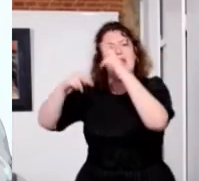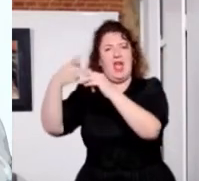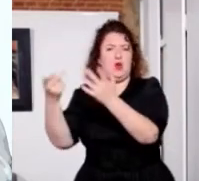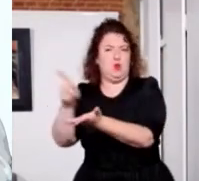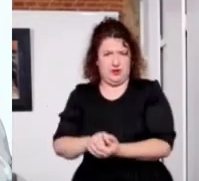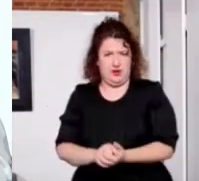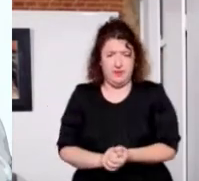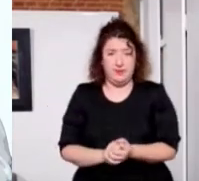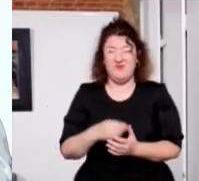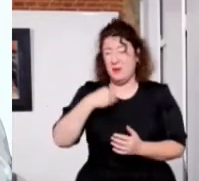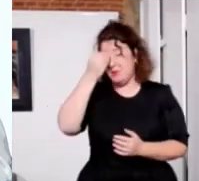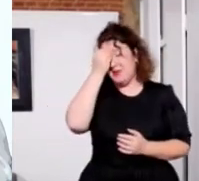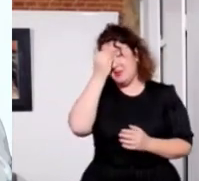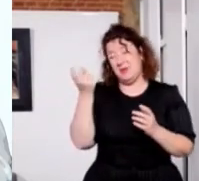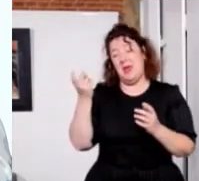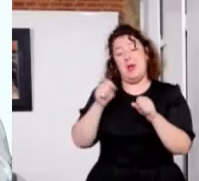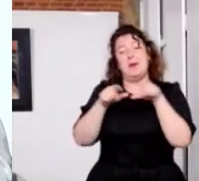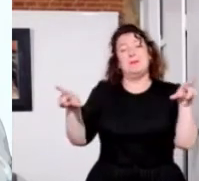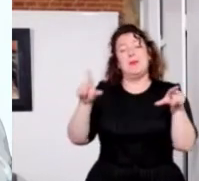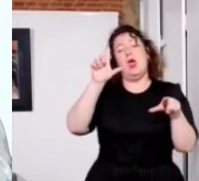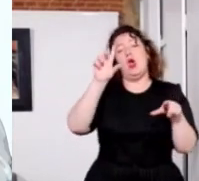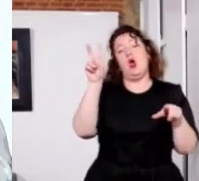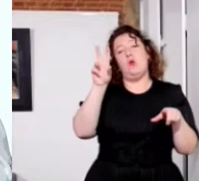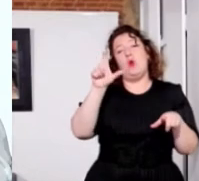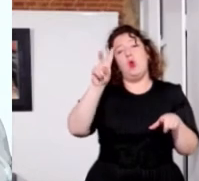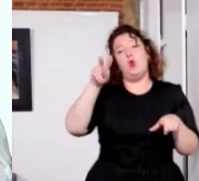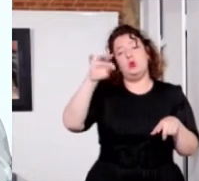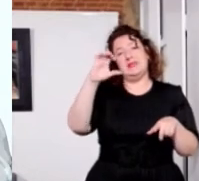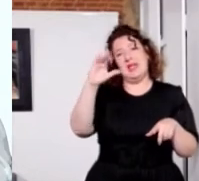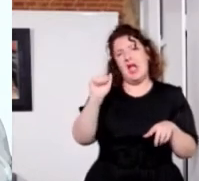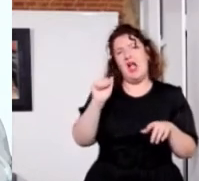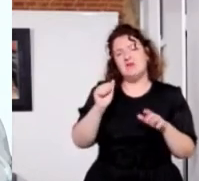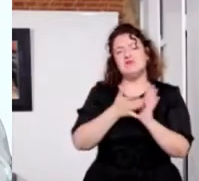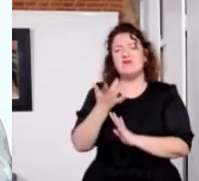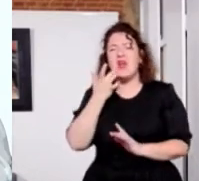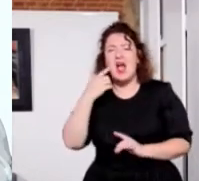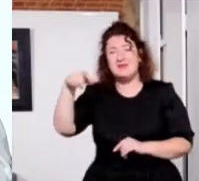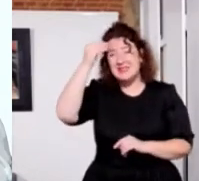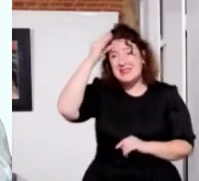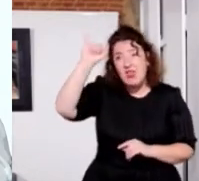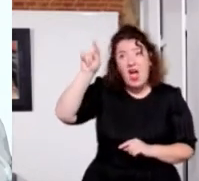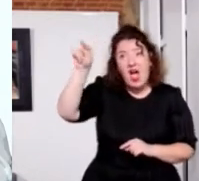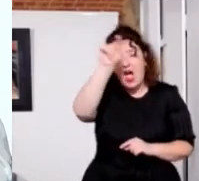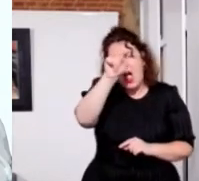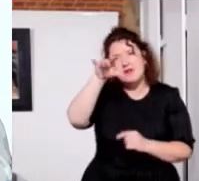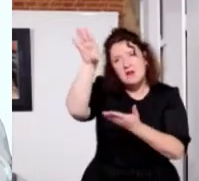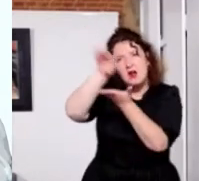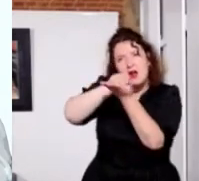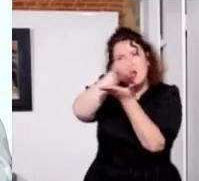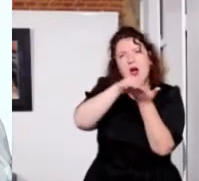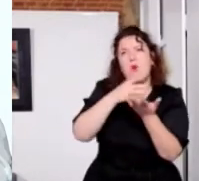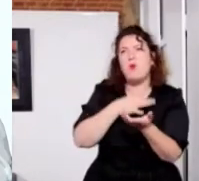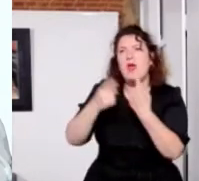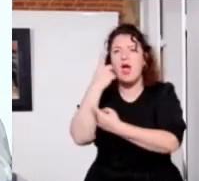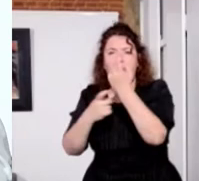un buen ejercicio, porque nos puede dar esa sabiduría buscada del voluntariado. La sabiduría no es meramente